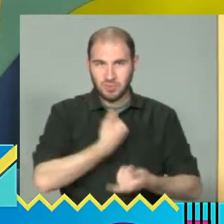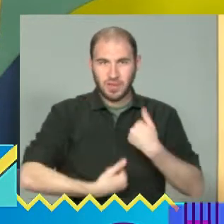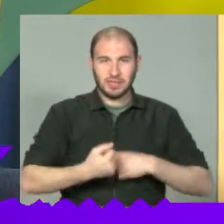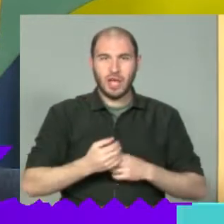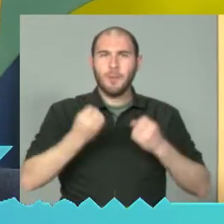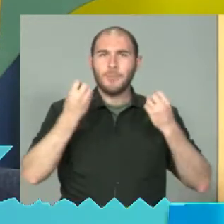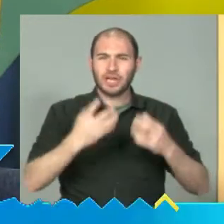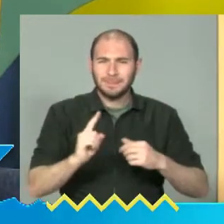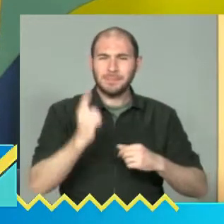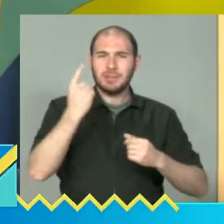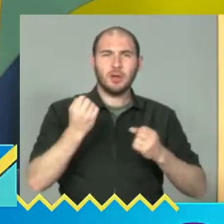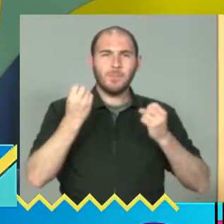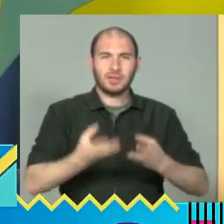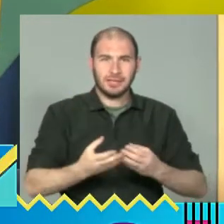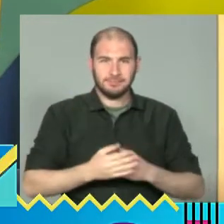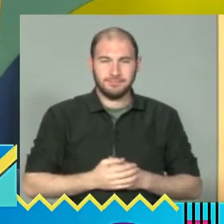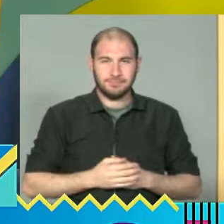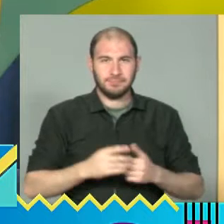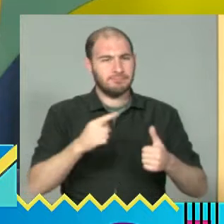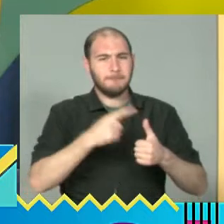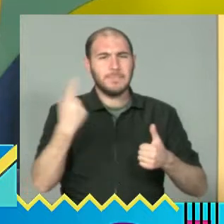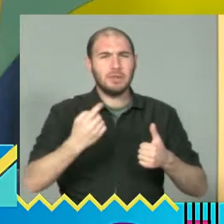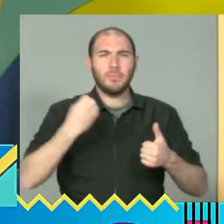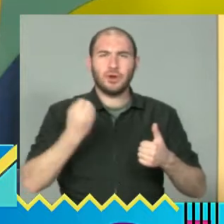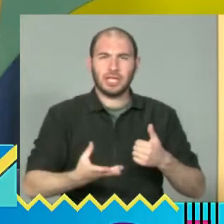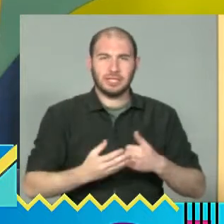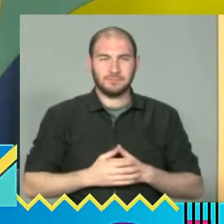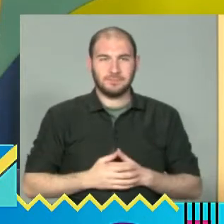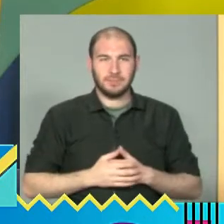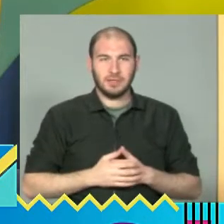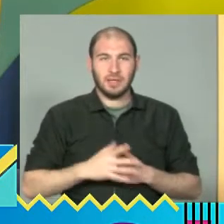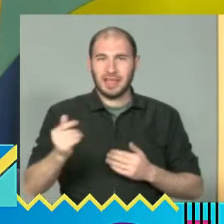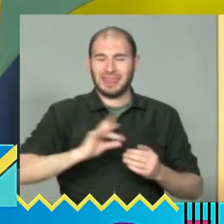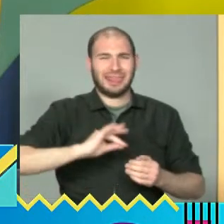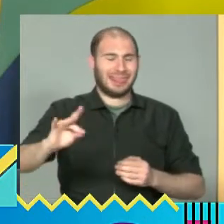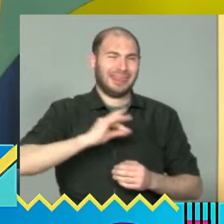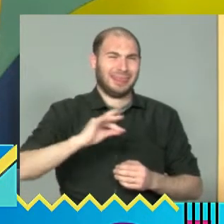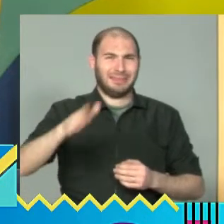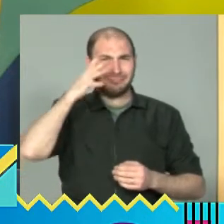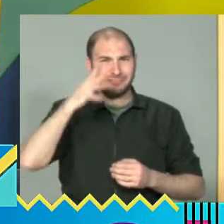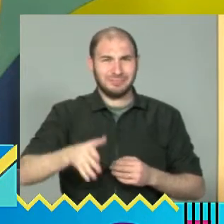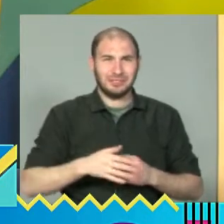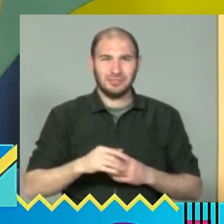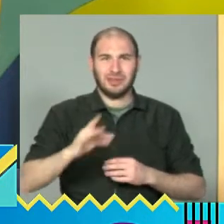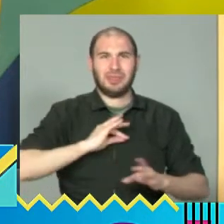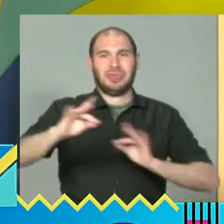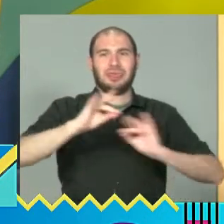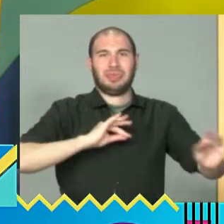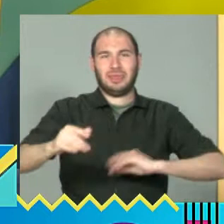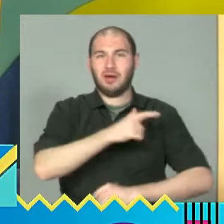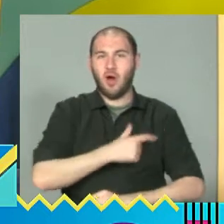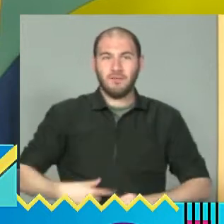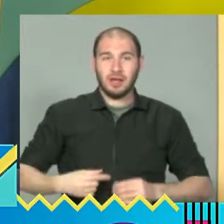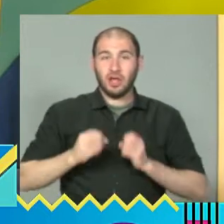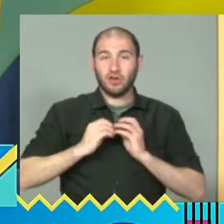es la causa inicial. La causa inicial de todo esto tiene que ver con el alto endeudamiento y el frenesí endeudador del gobierno